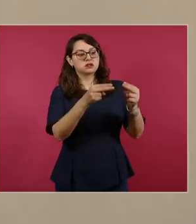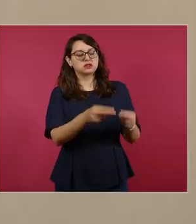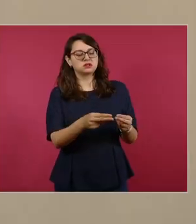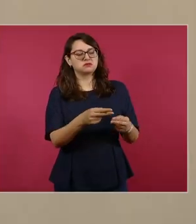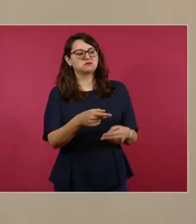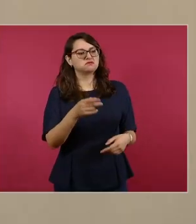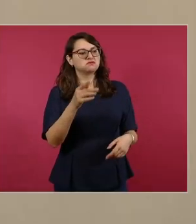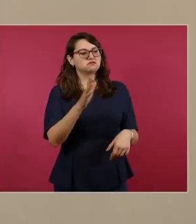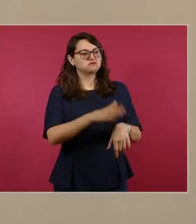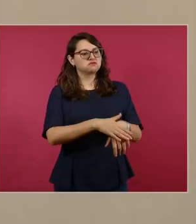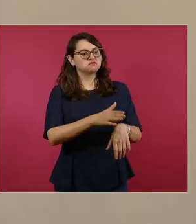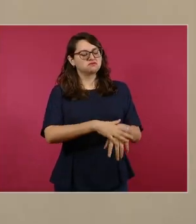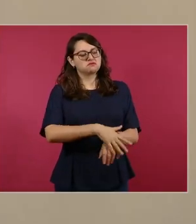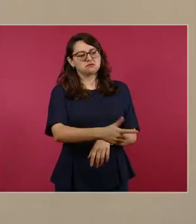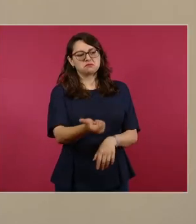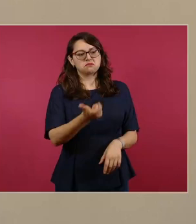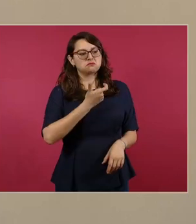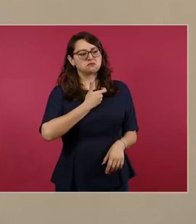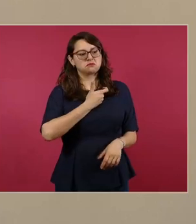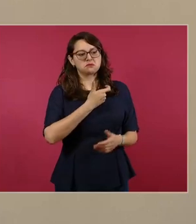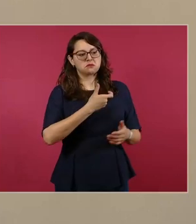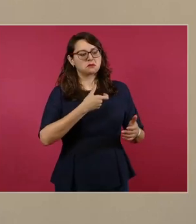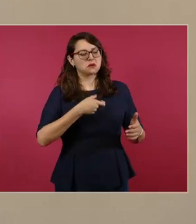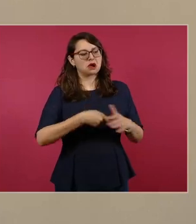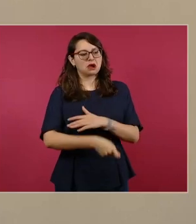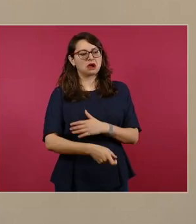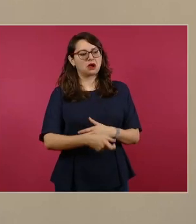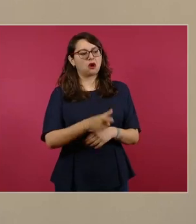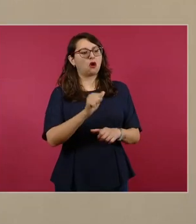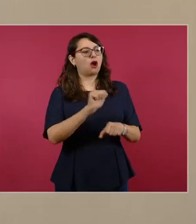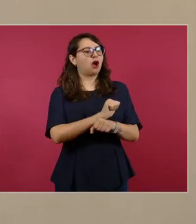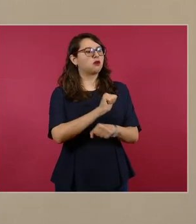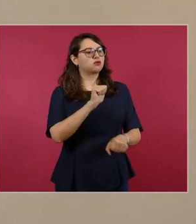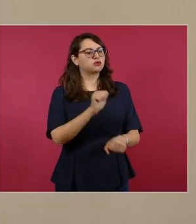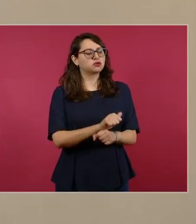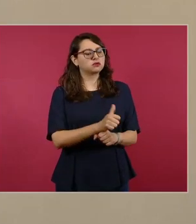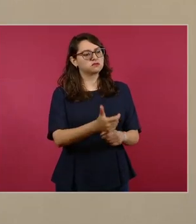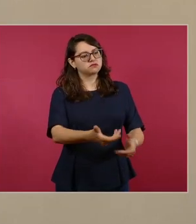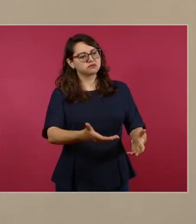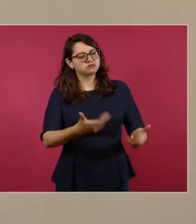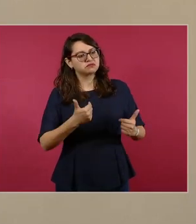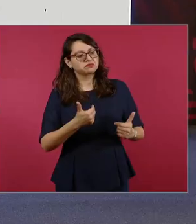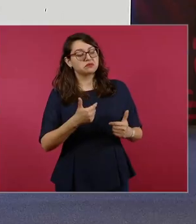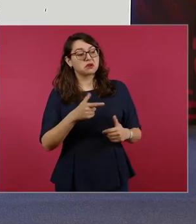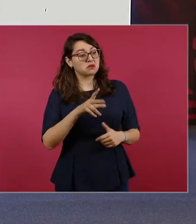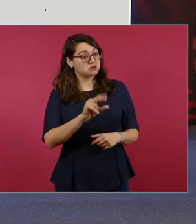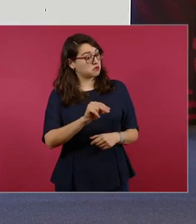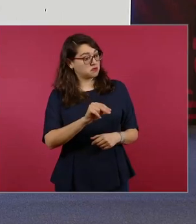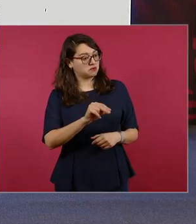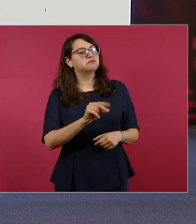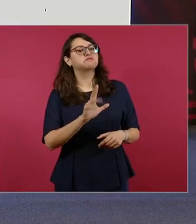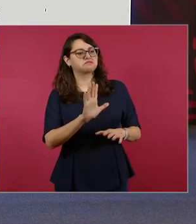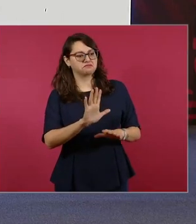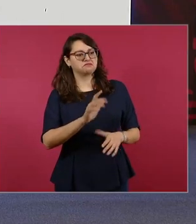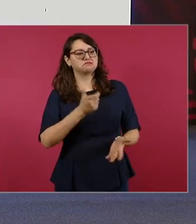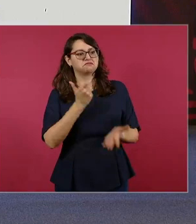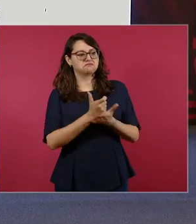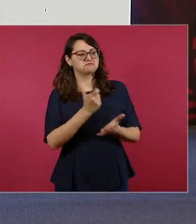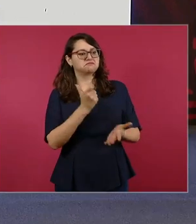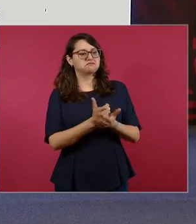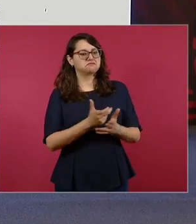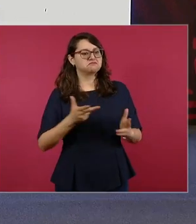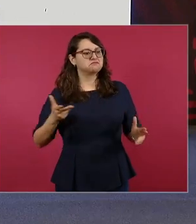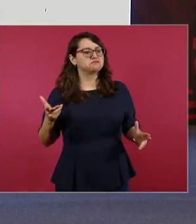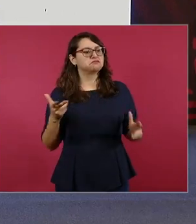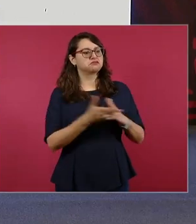dinero para esa misma noche, o bien la entrega de su vehículo, en caso contrario, tentarían contra su familia. La víctima sí